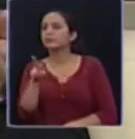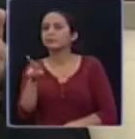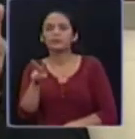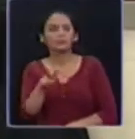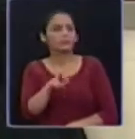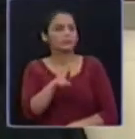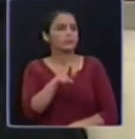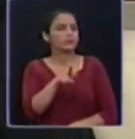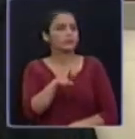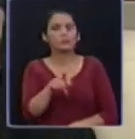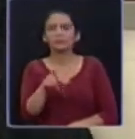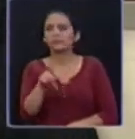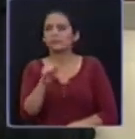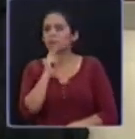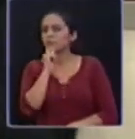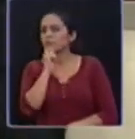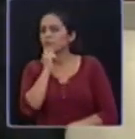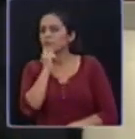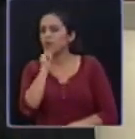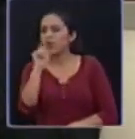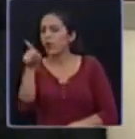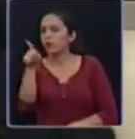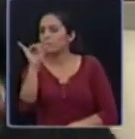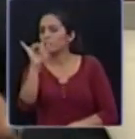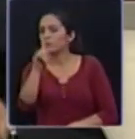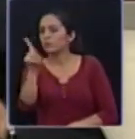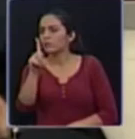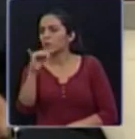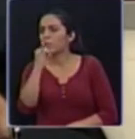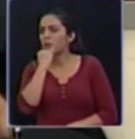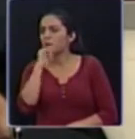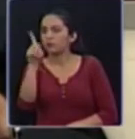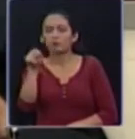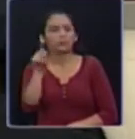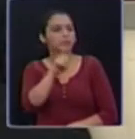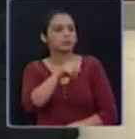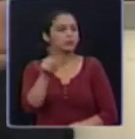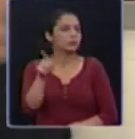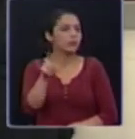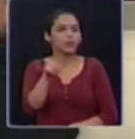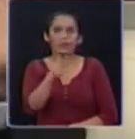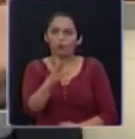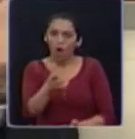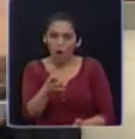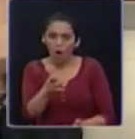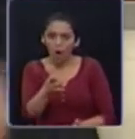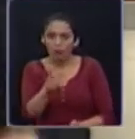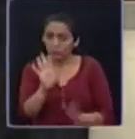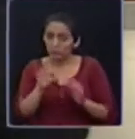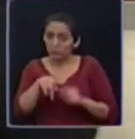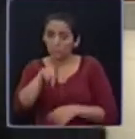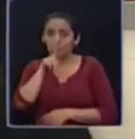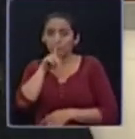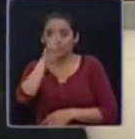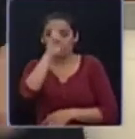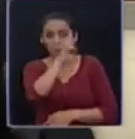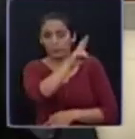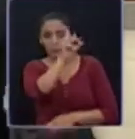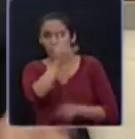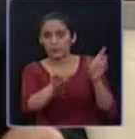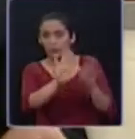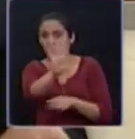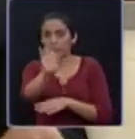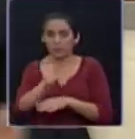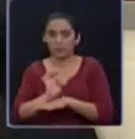que ver con decisiones que corresponden solo a la nación. De hecho, eso se aplica en todo. Es decir, por ejemplo, los